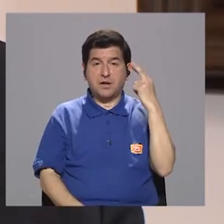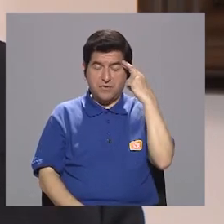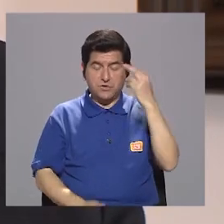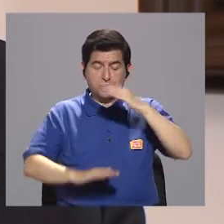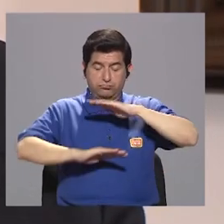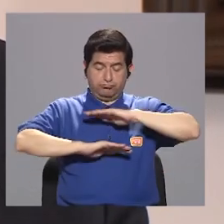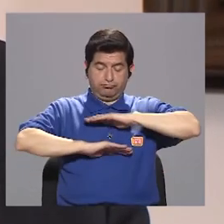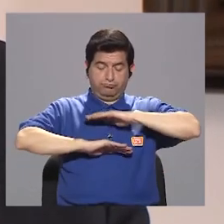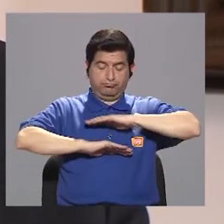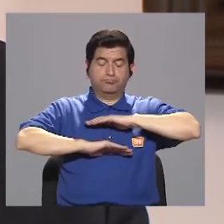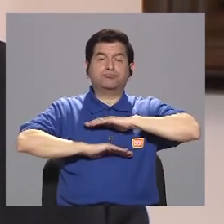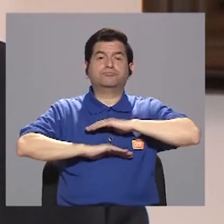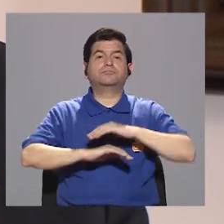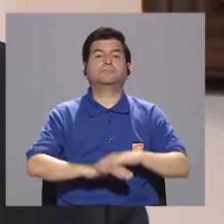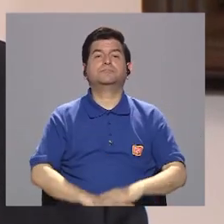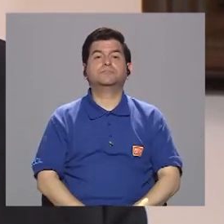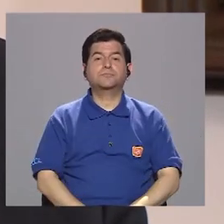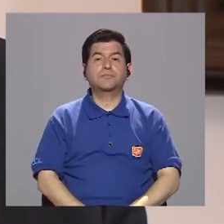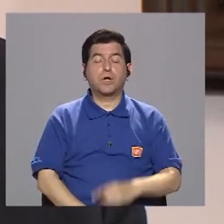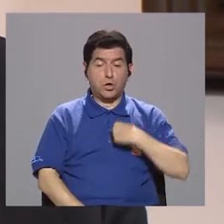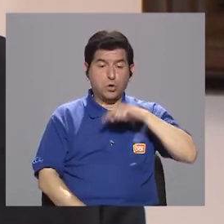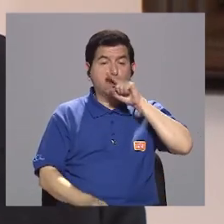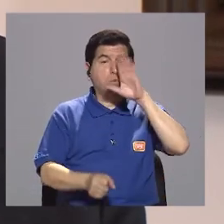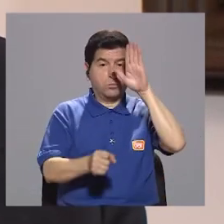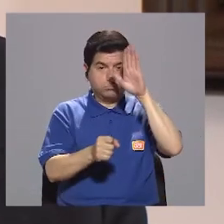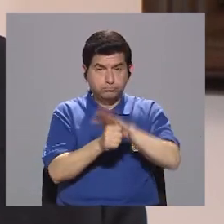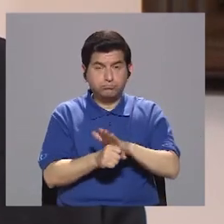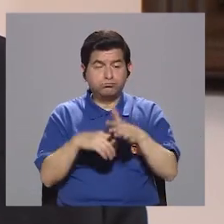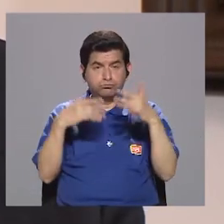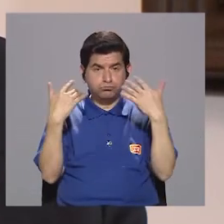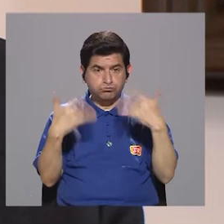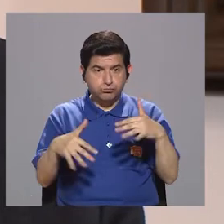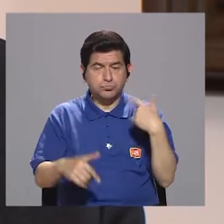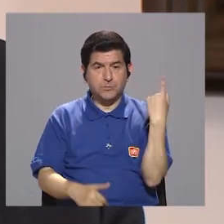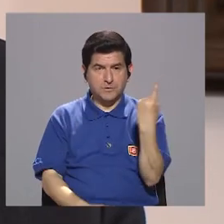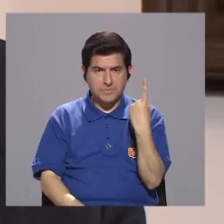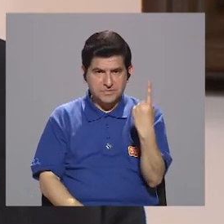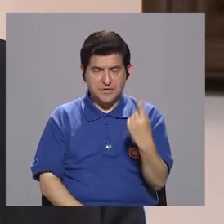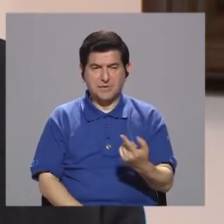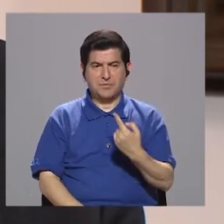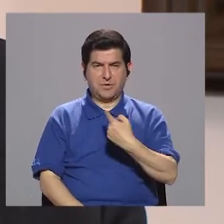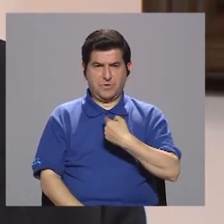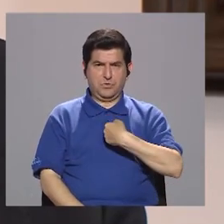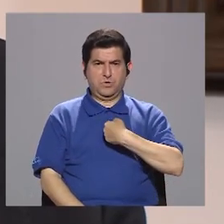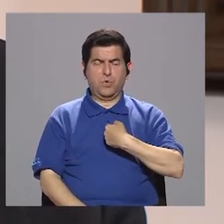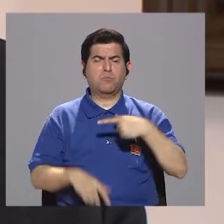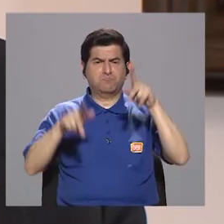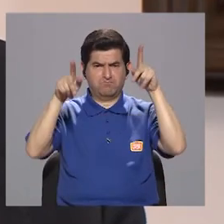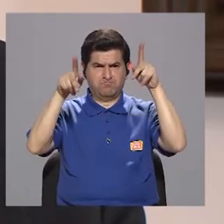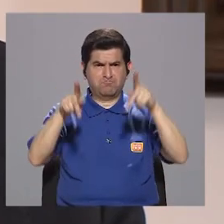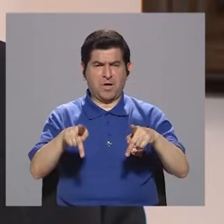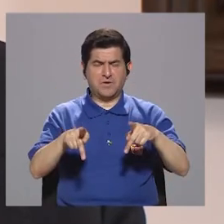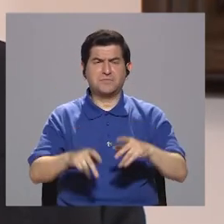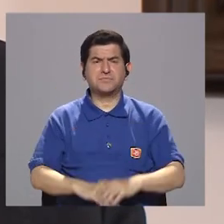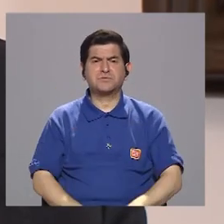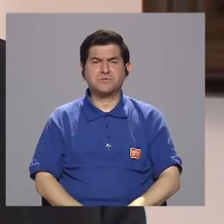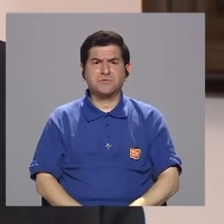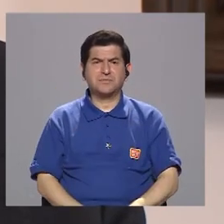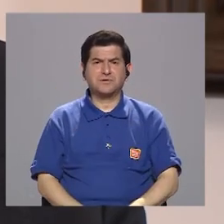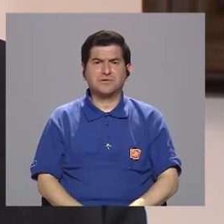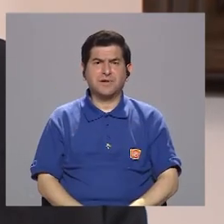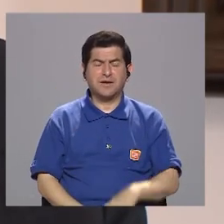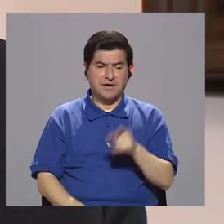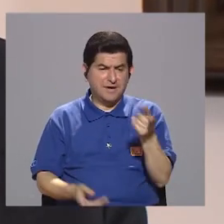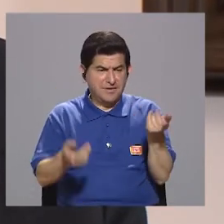gran satisfacción, sí, y enorme compromiso de ser siempre una persona que